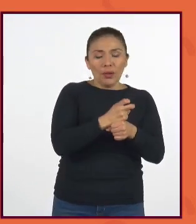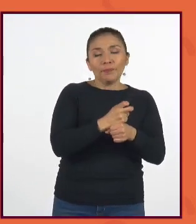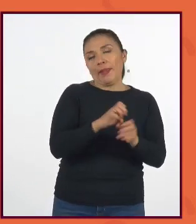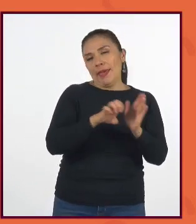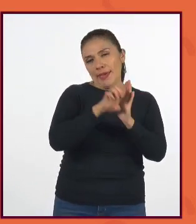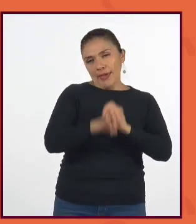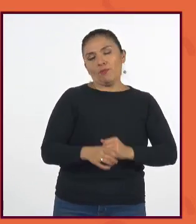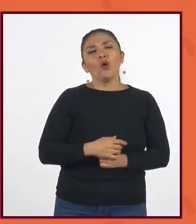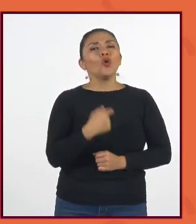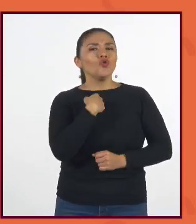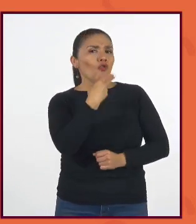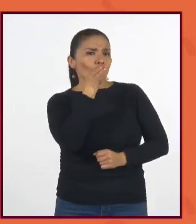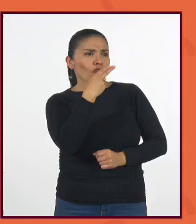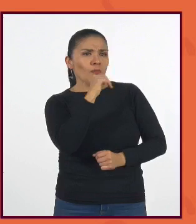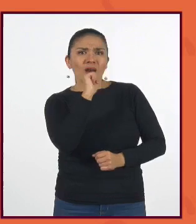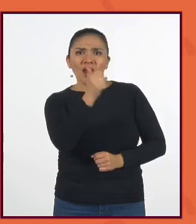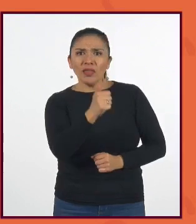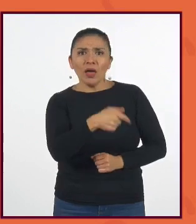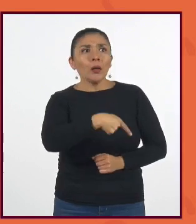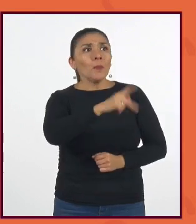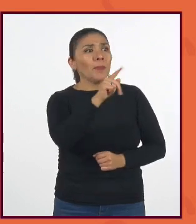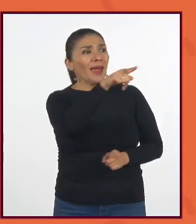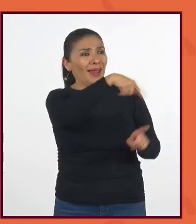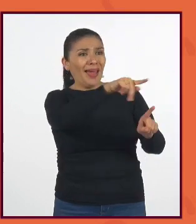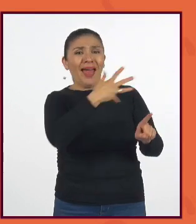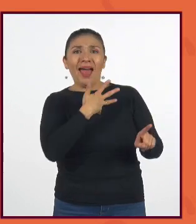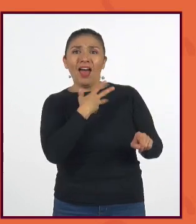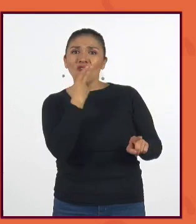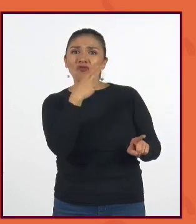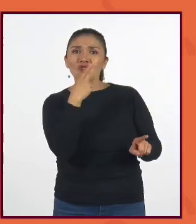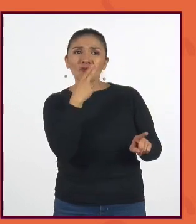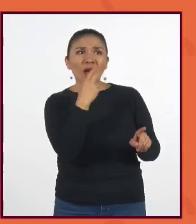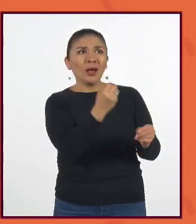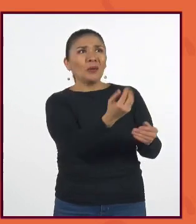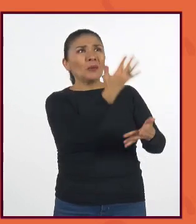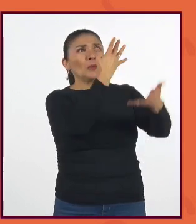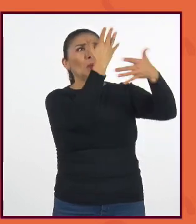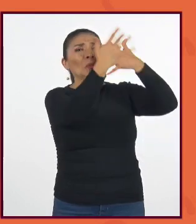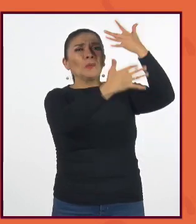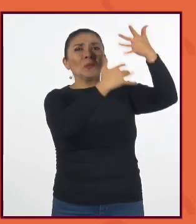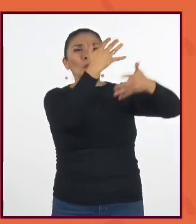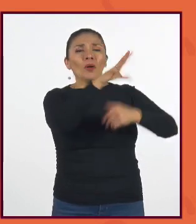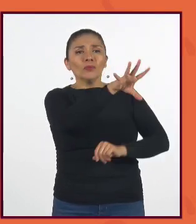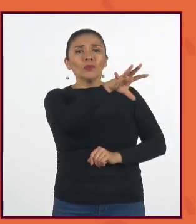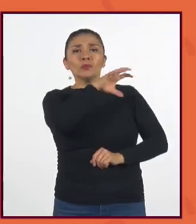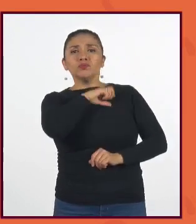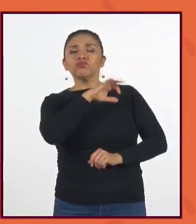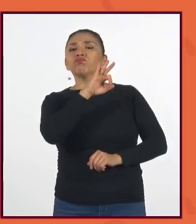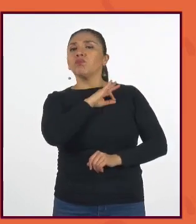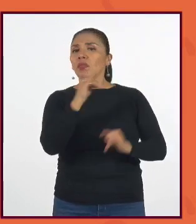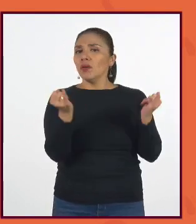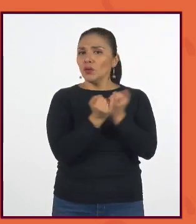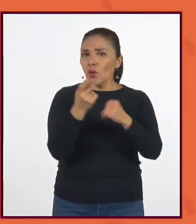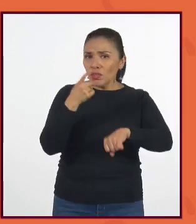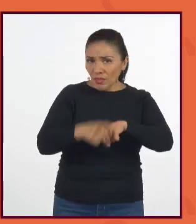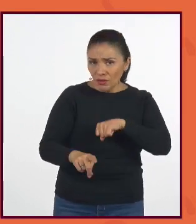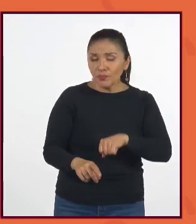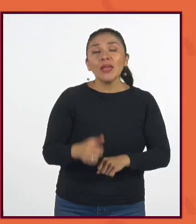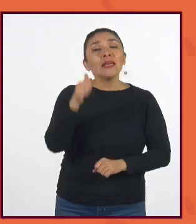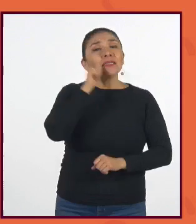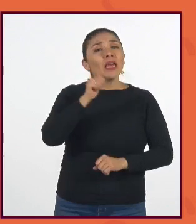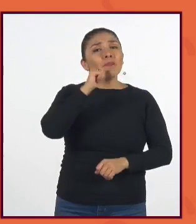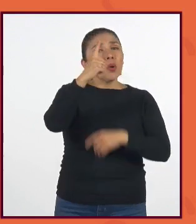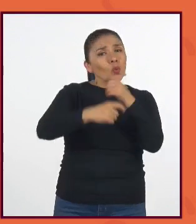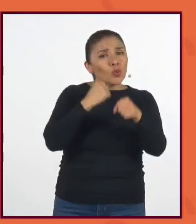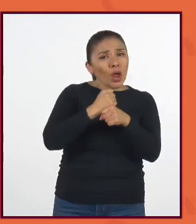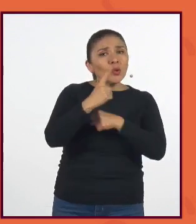los que no fumamos, cuando estamos cerca de una persona que fuma. Cada año mueren 1.2 millones de personas no fumadoras por